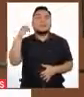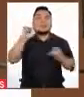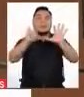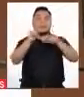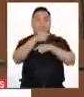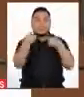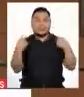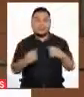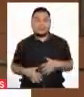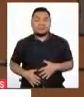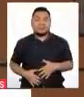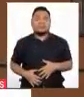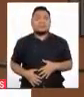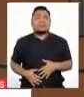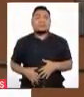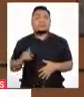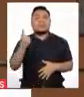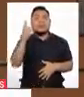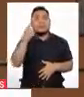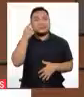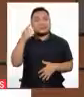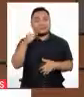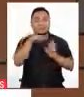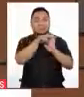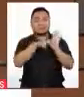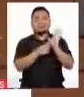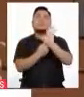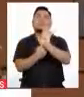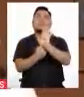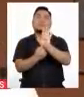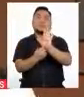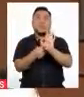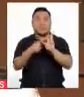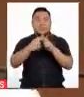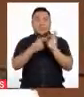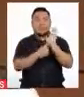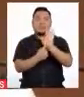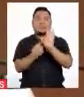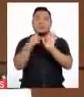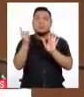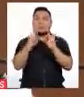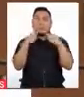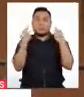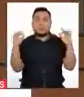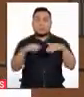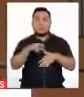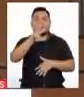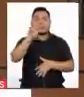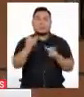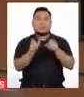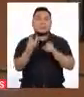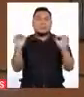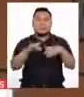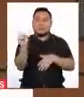apareció el primer caso, dimos unas normas. Y entre una de las normas que dimos al inicio, fue que no se reúna más de 300 personas.